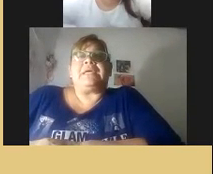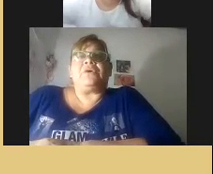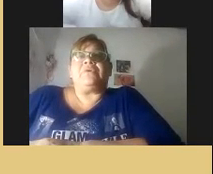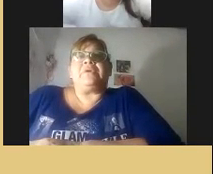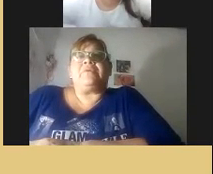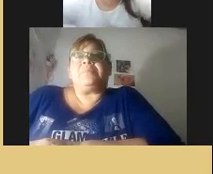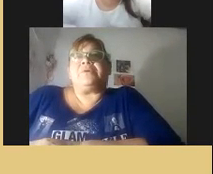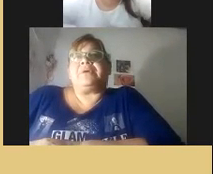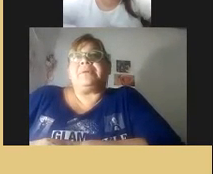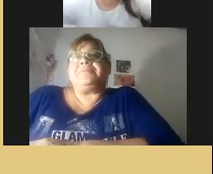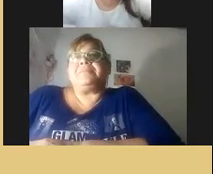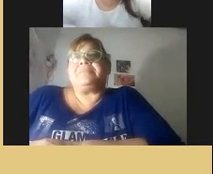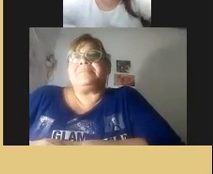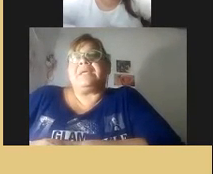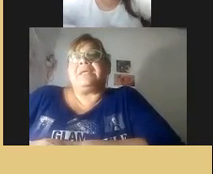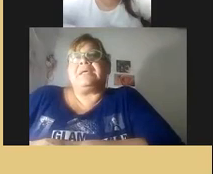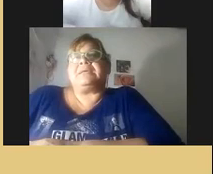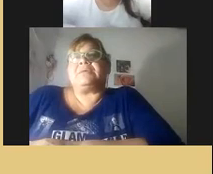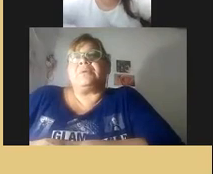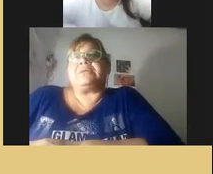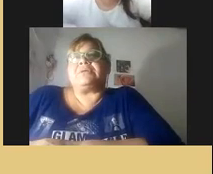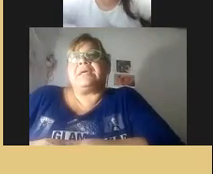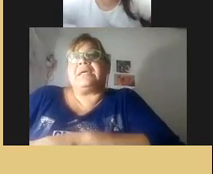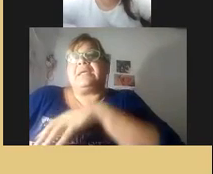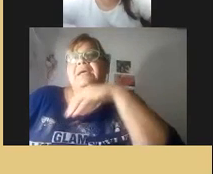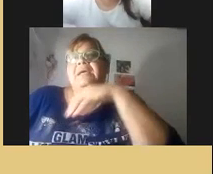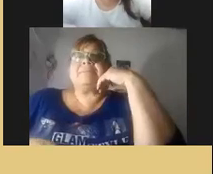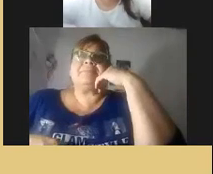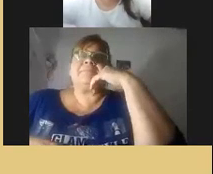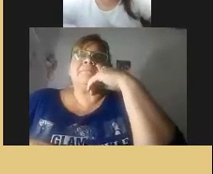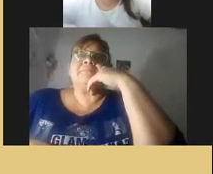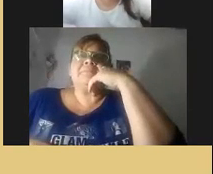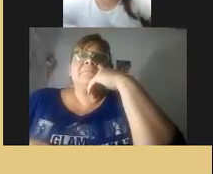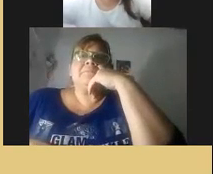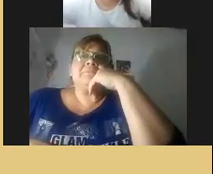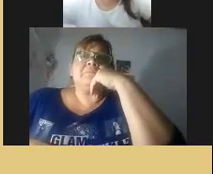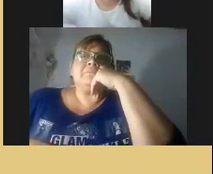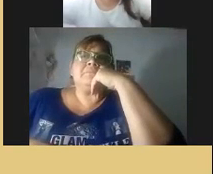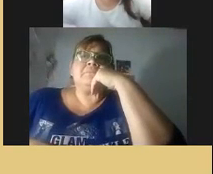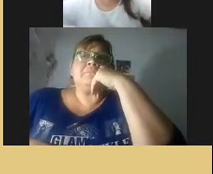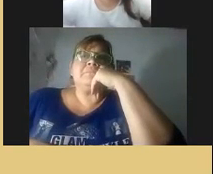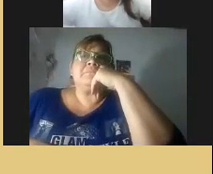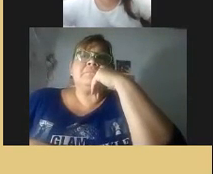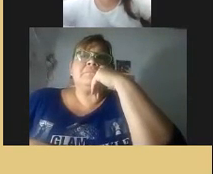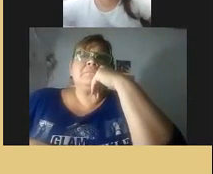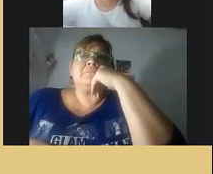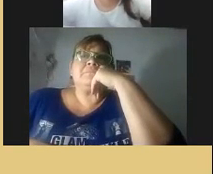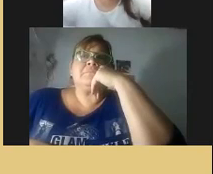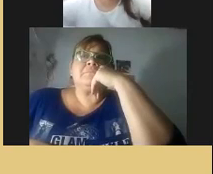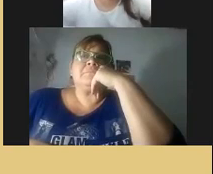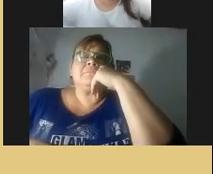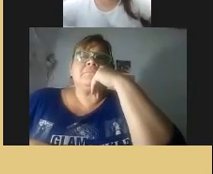Un tejido vivo, profe, tiene circulación sanguínea. Bien, circulación sanguínea, sí, sí,